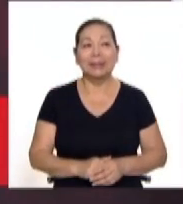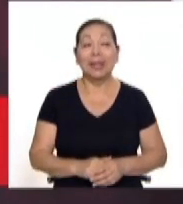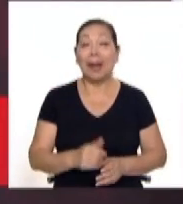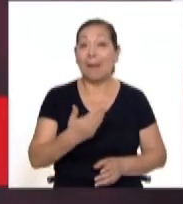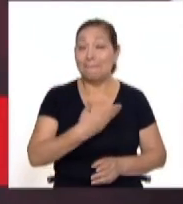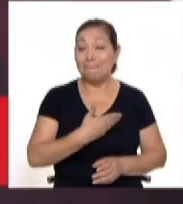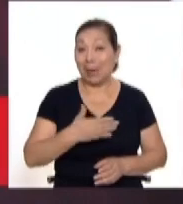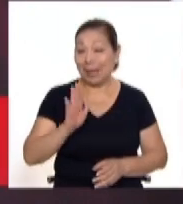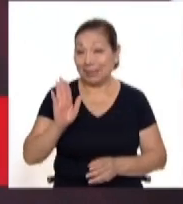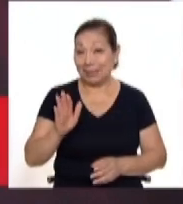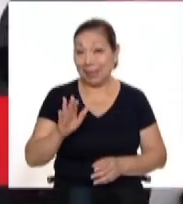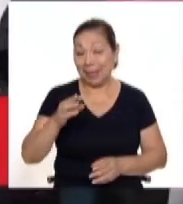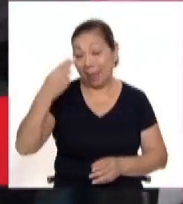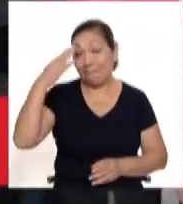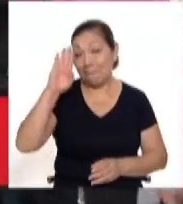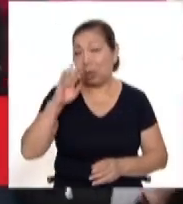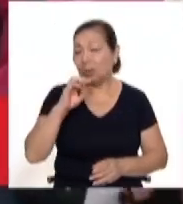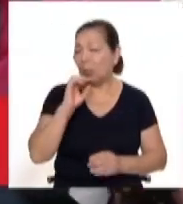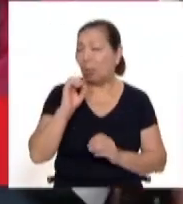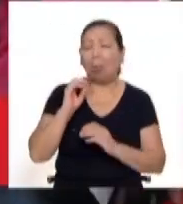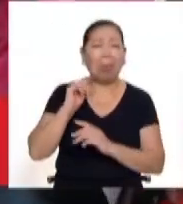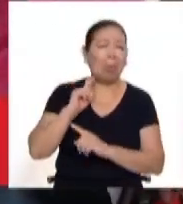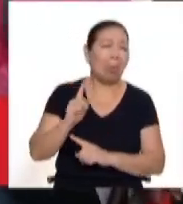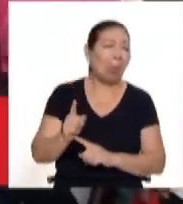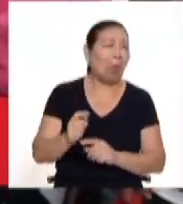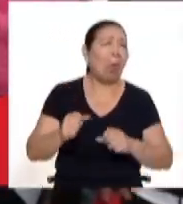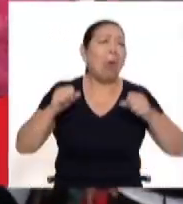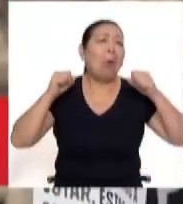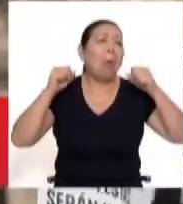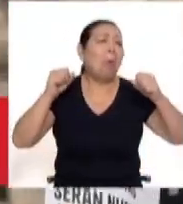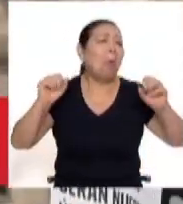El presidente mexicano restó importancia a la